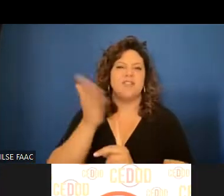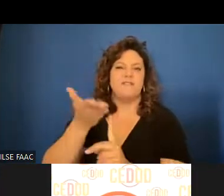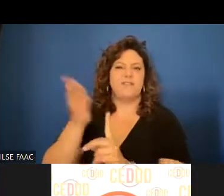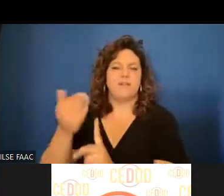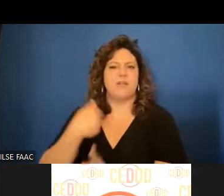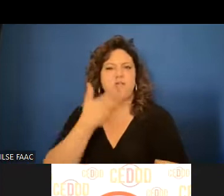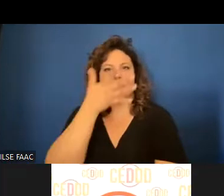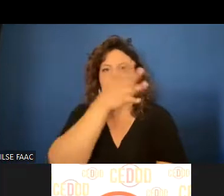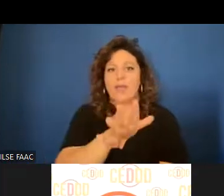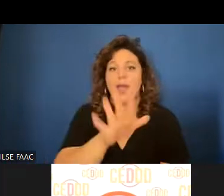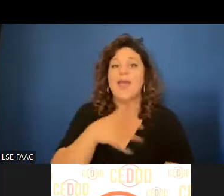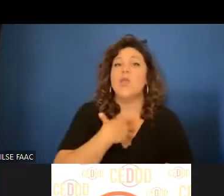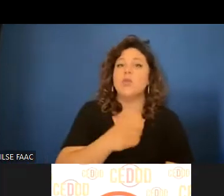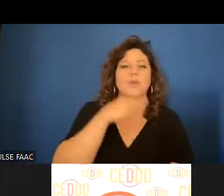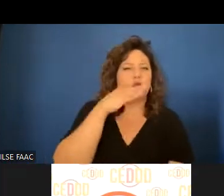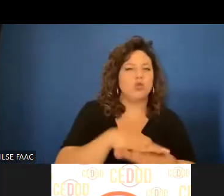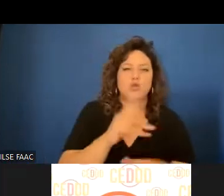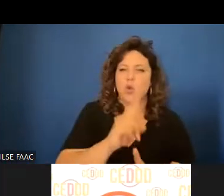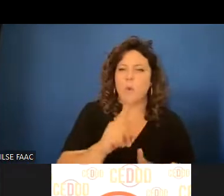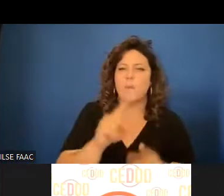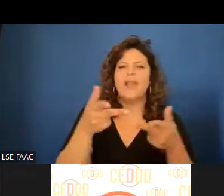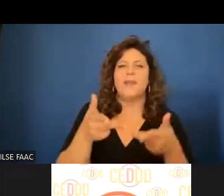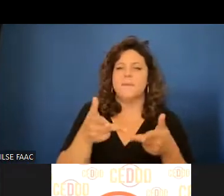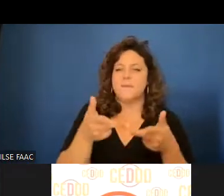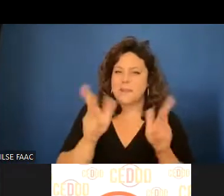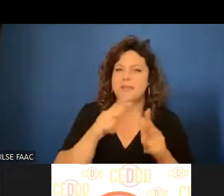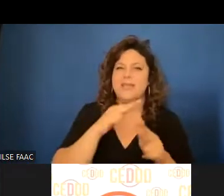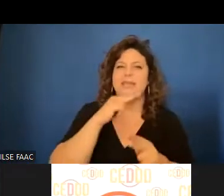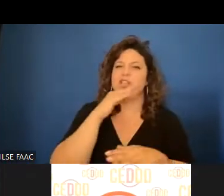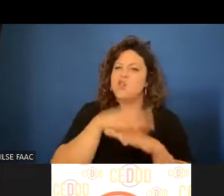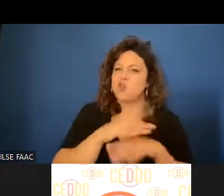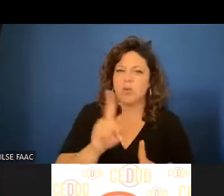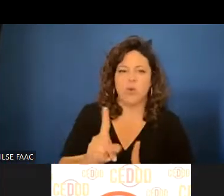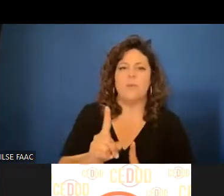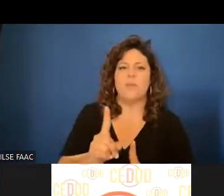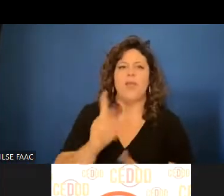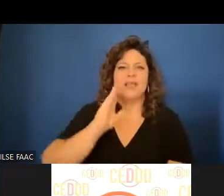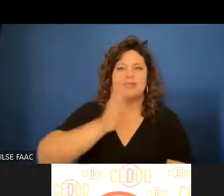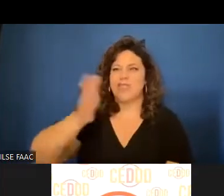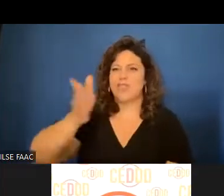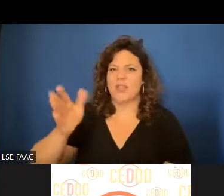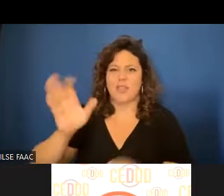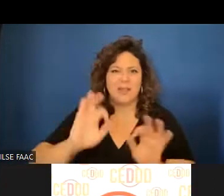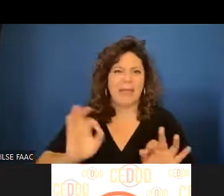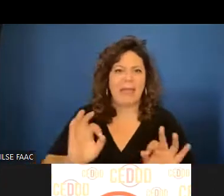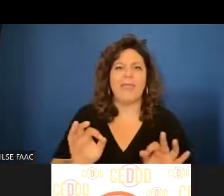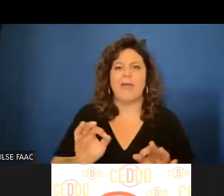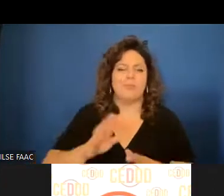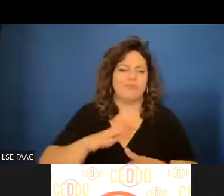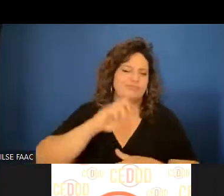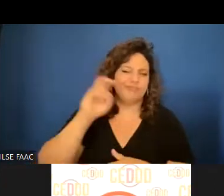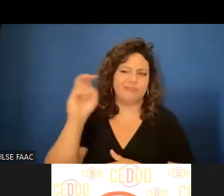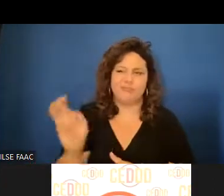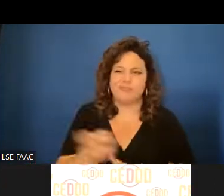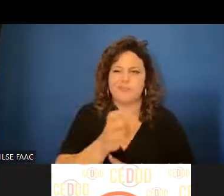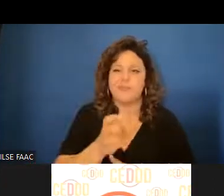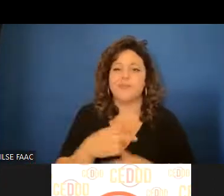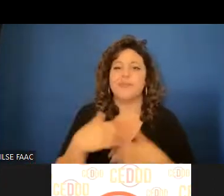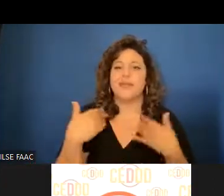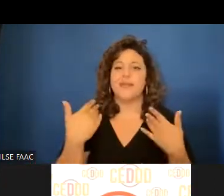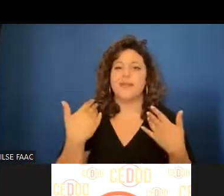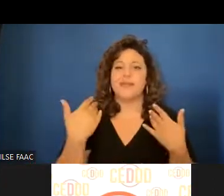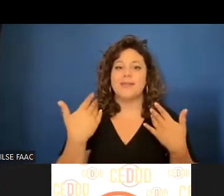comentabas antes el ejemplo del cliente de esta mañana tuyo, pero el que no contacta contigo, pues a lo mejor